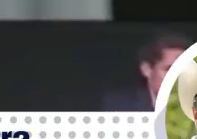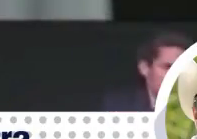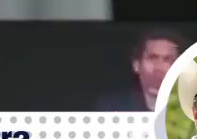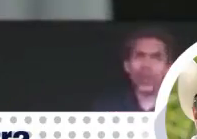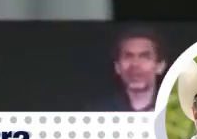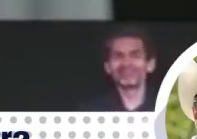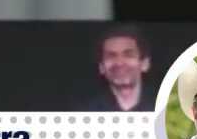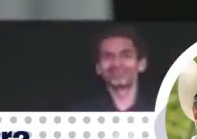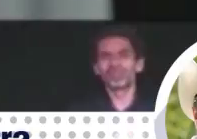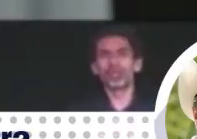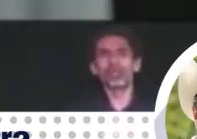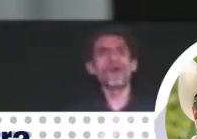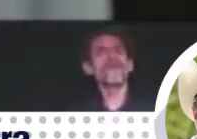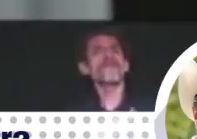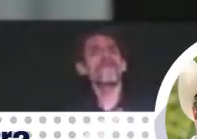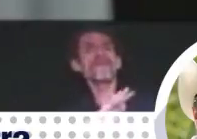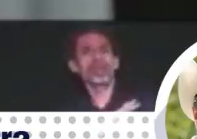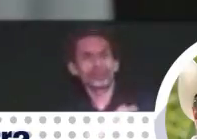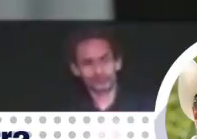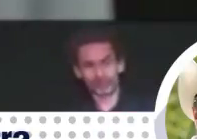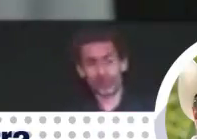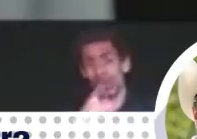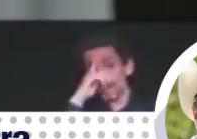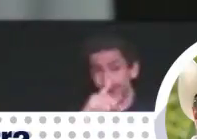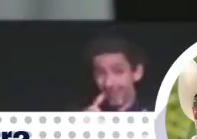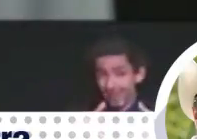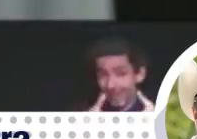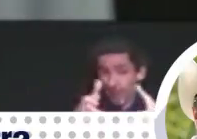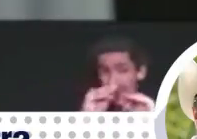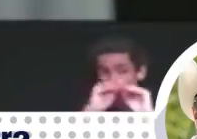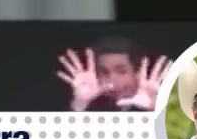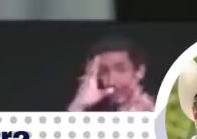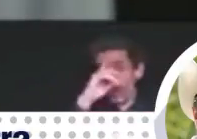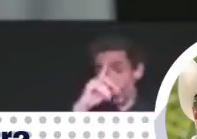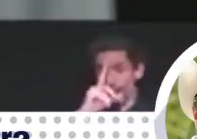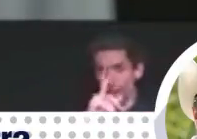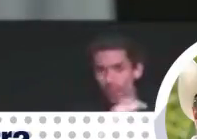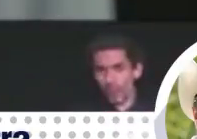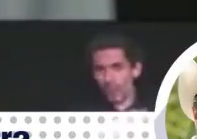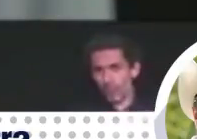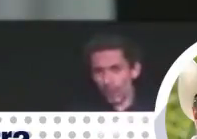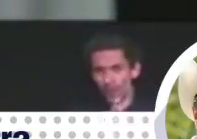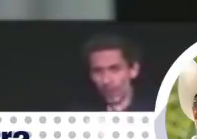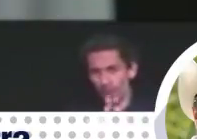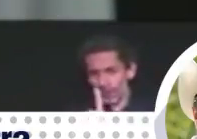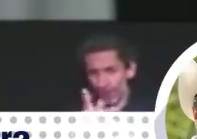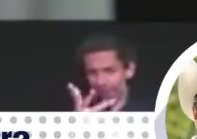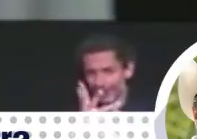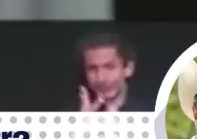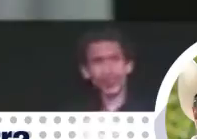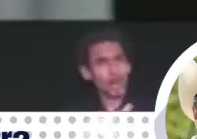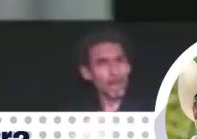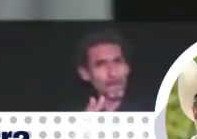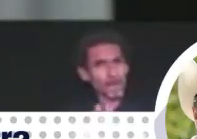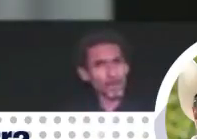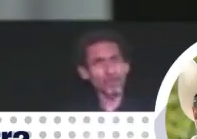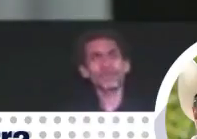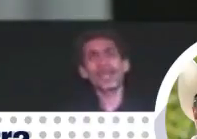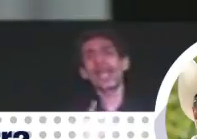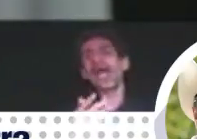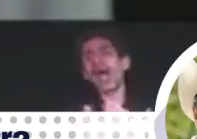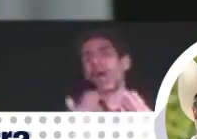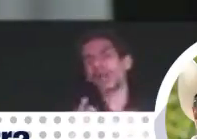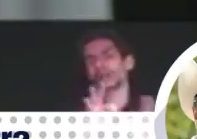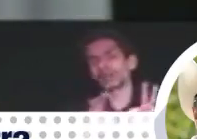México. Creo que el PRI le sucedió algo extraordinario, fue un golpe que nos